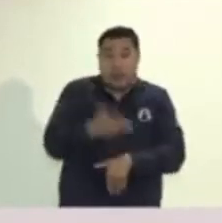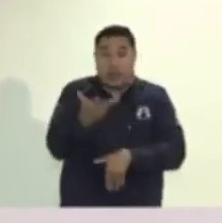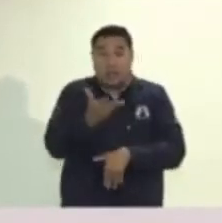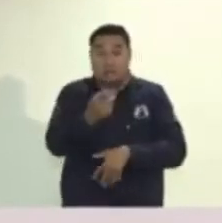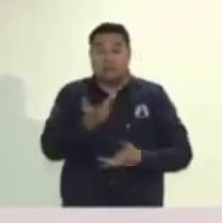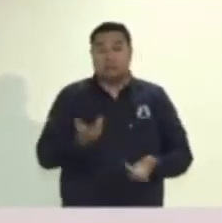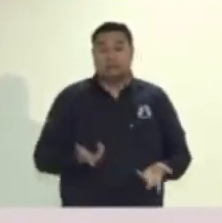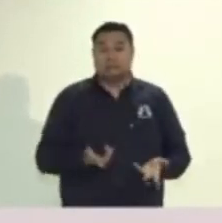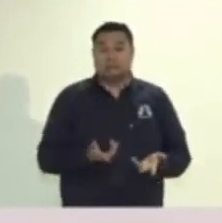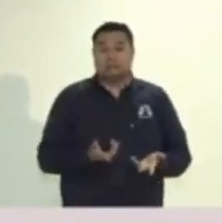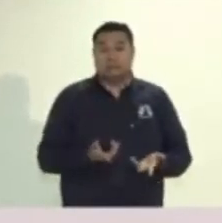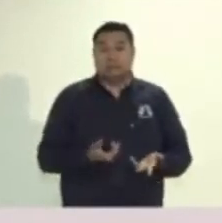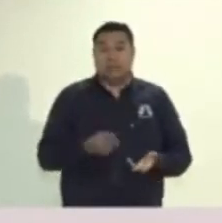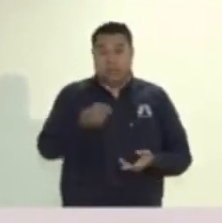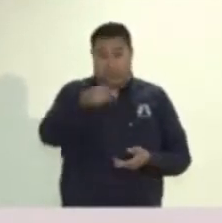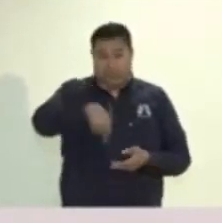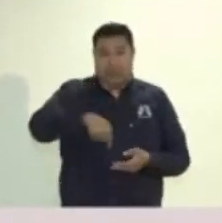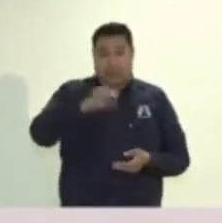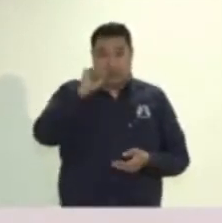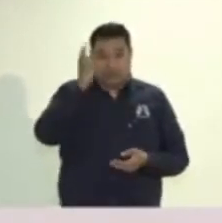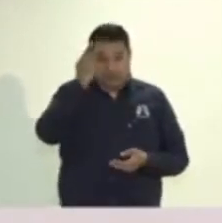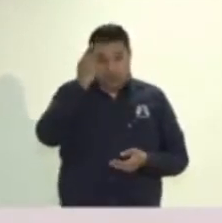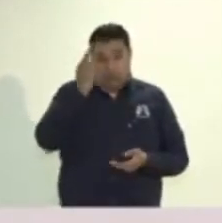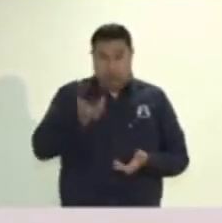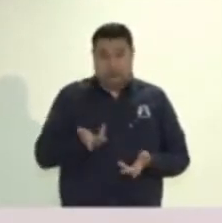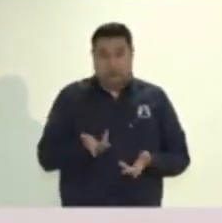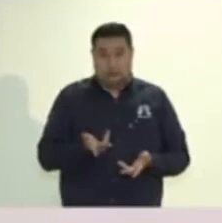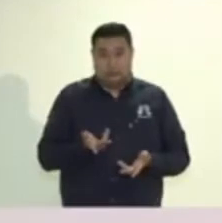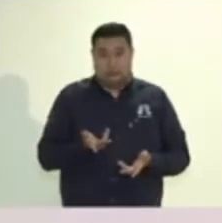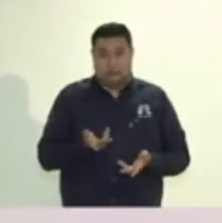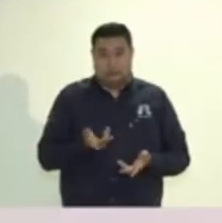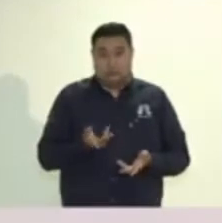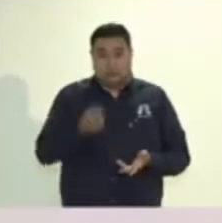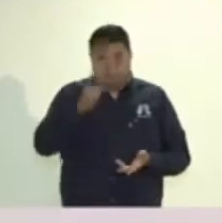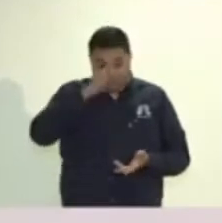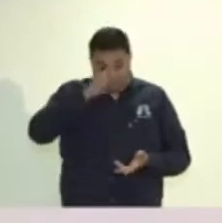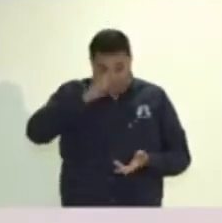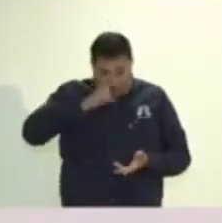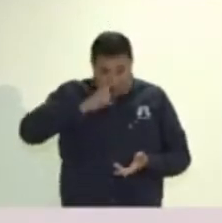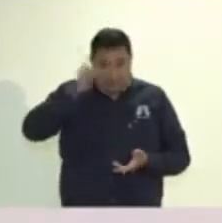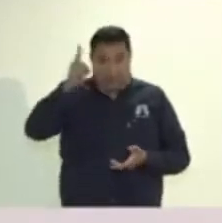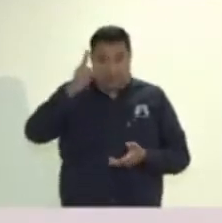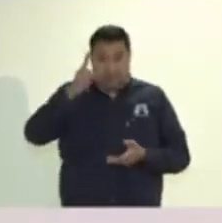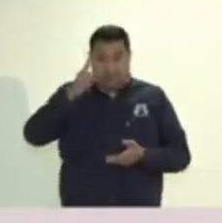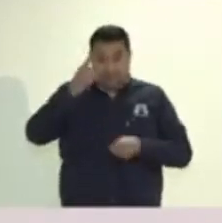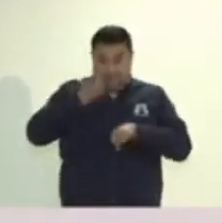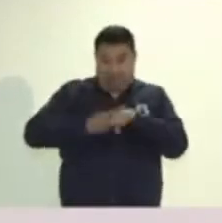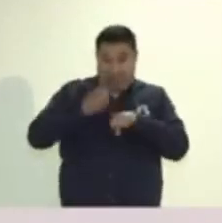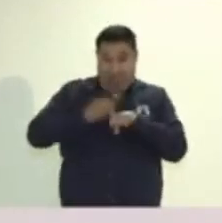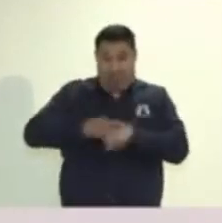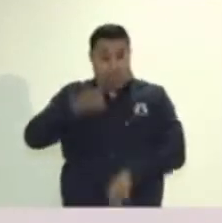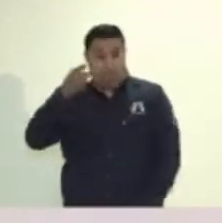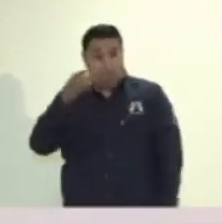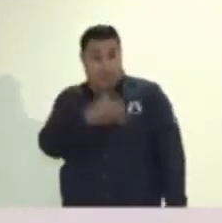pues seguramente para San Luis no va a ser fácil transitar esta epidemia.